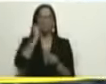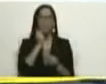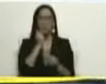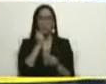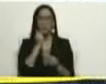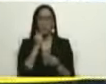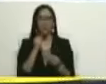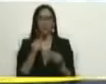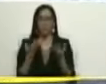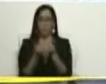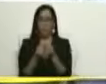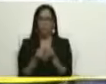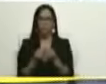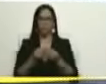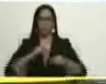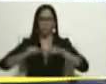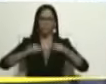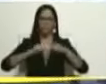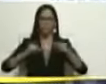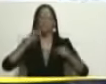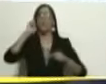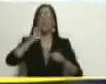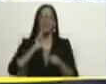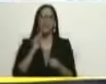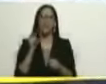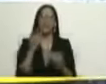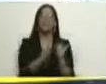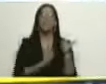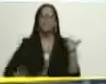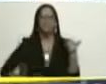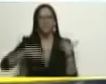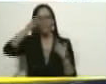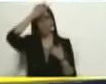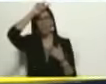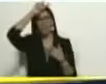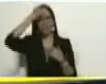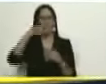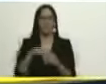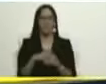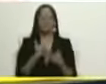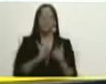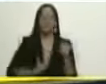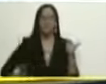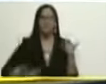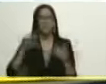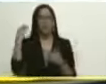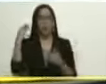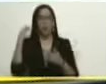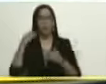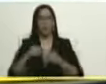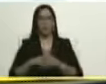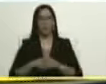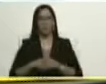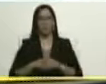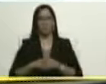Ayacucho, Bolívar era presidente del Perú y presidente de Colombia.